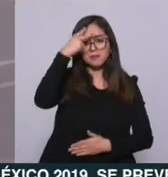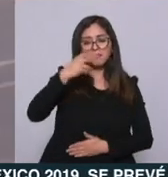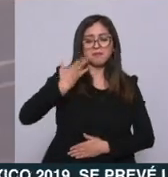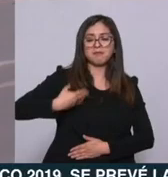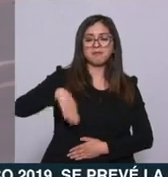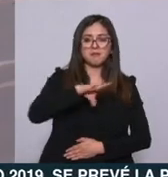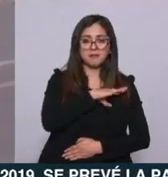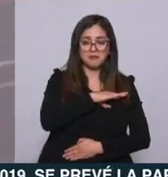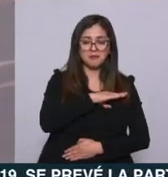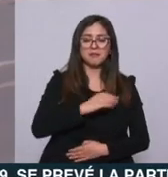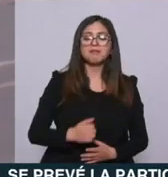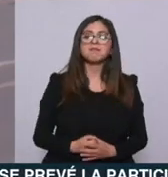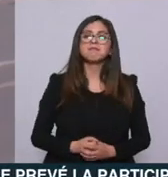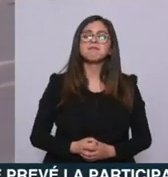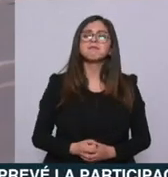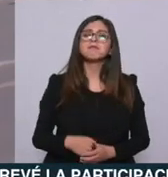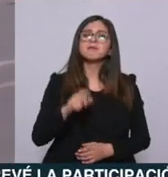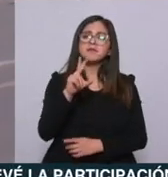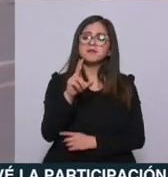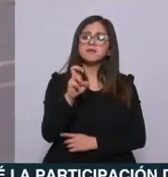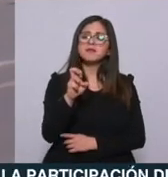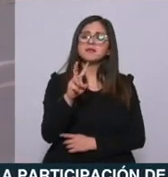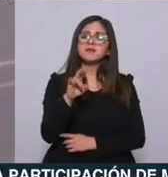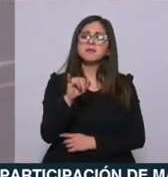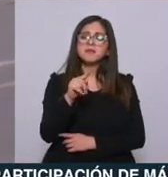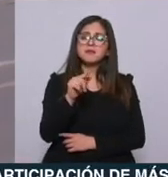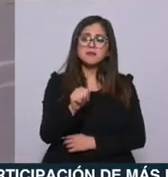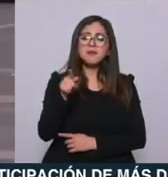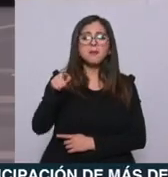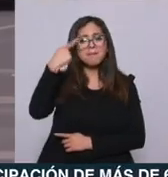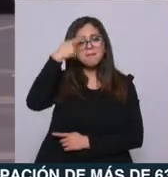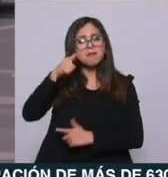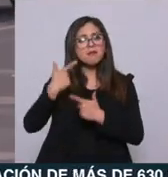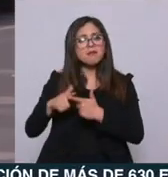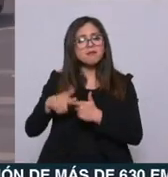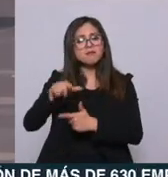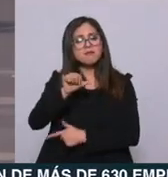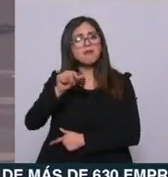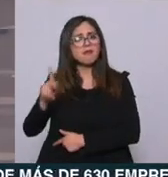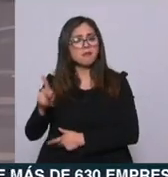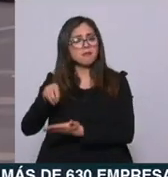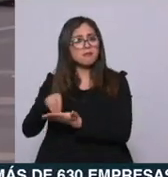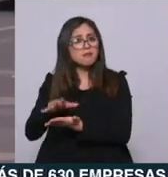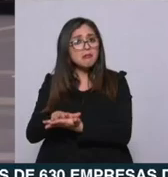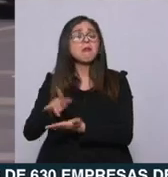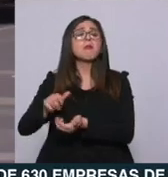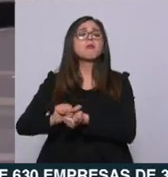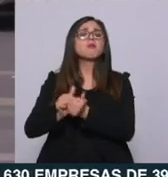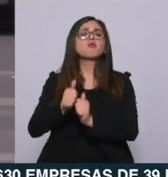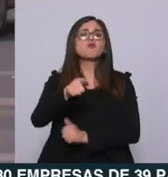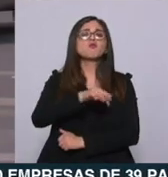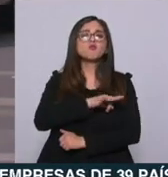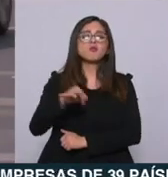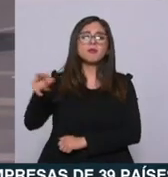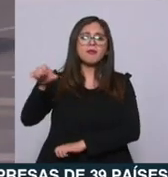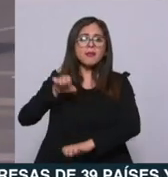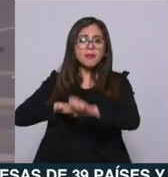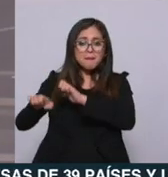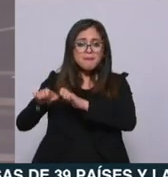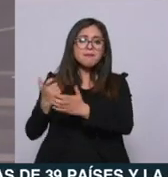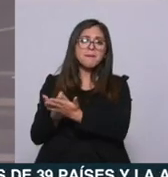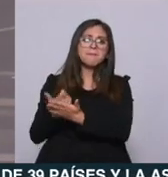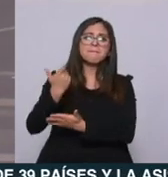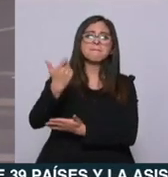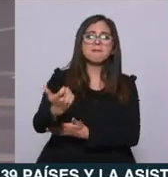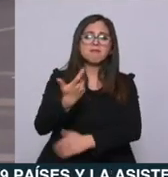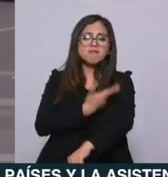En el caso de la revista vehicular para los servicios con aplicaciones, serán las empresas las que tengan que pagar el costo del trámite,